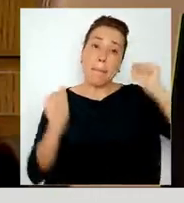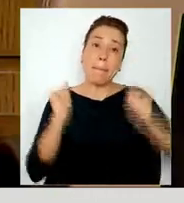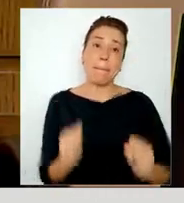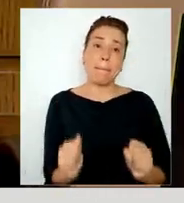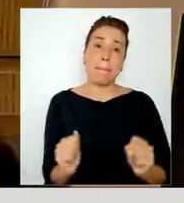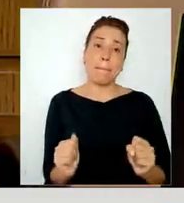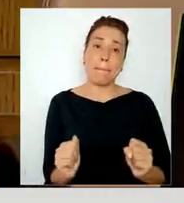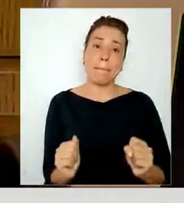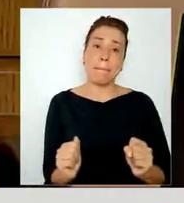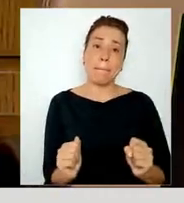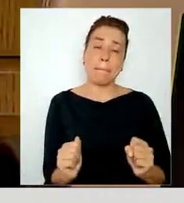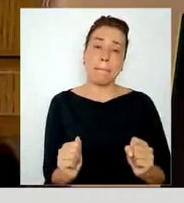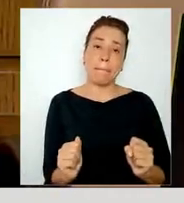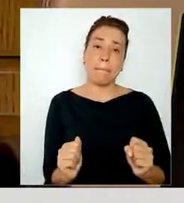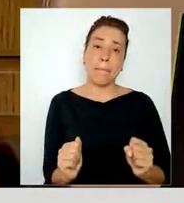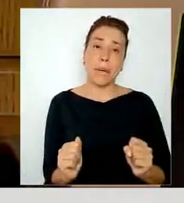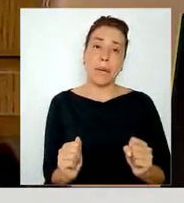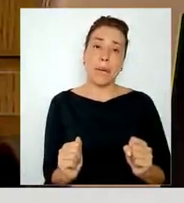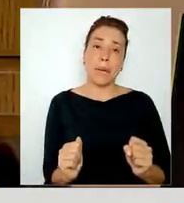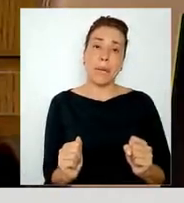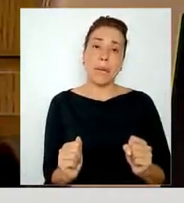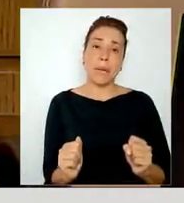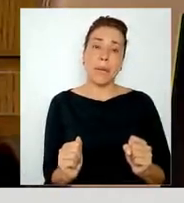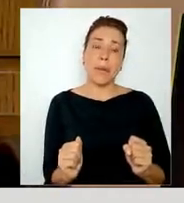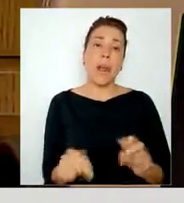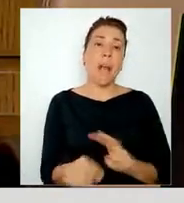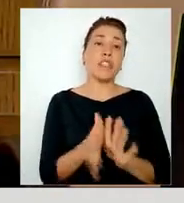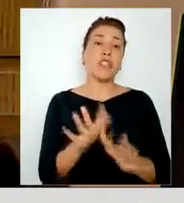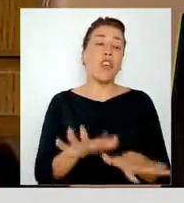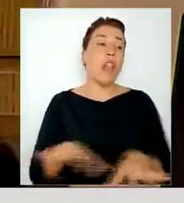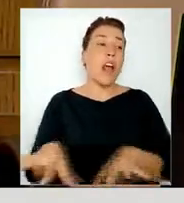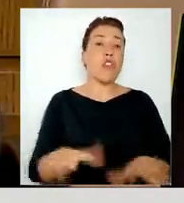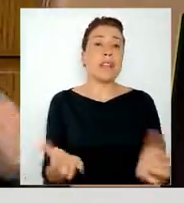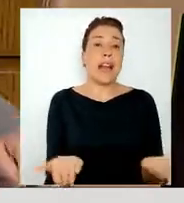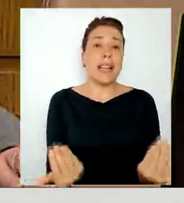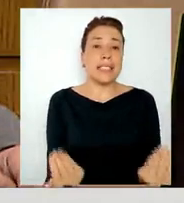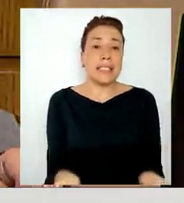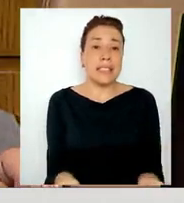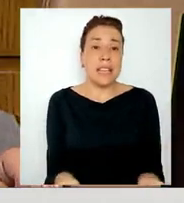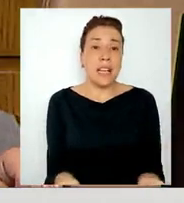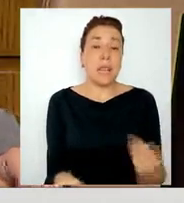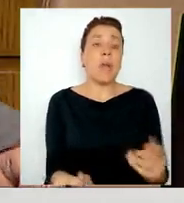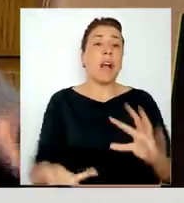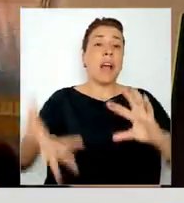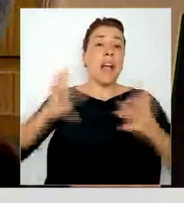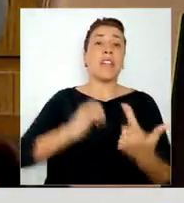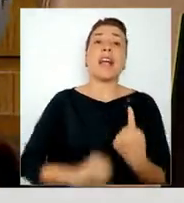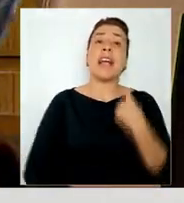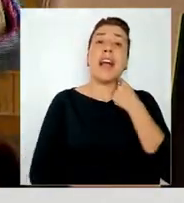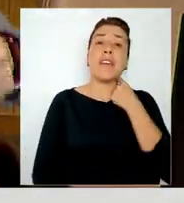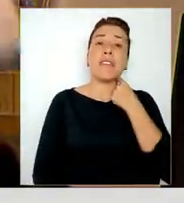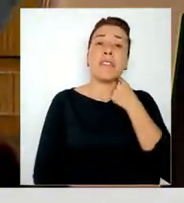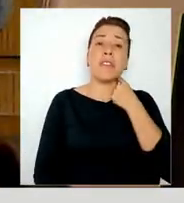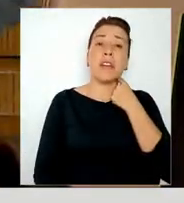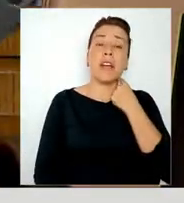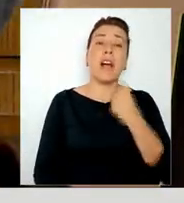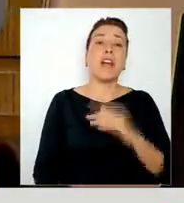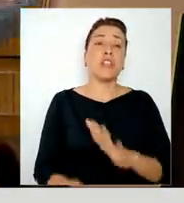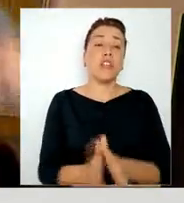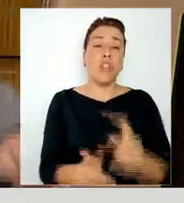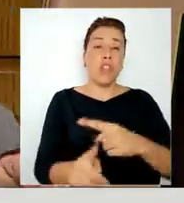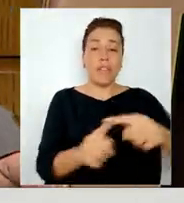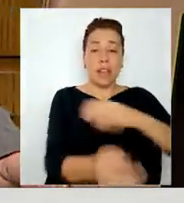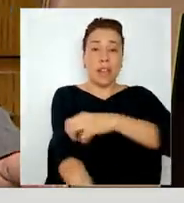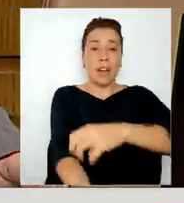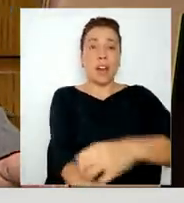de buena las medidas que se requieren a esta catástrofe que está afectando a toda nuestra zona y que depende la alimentación